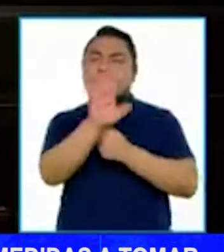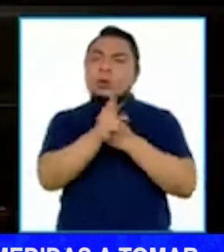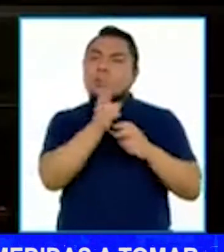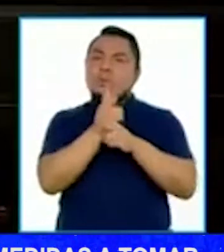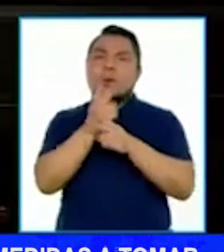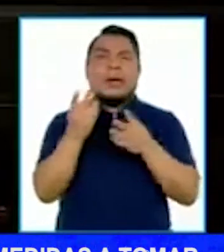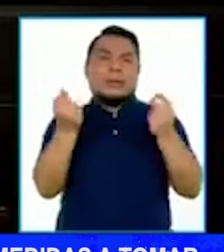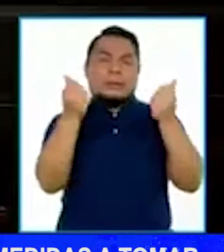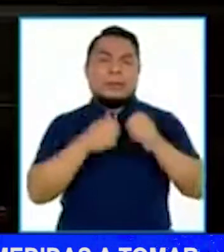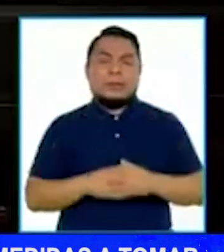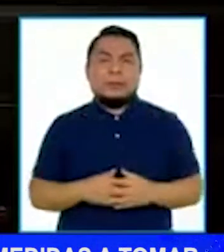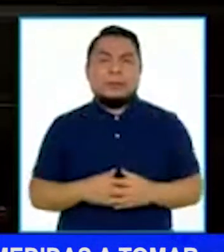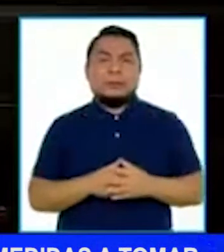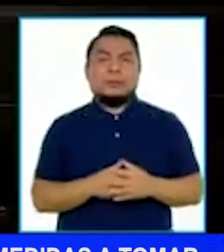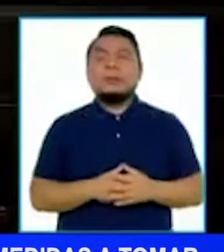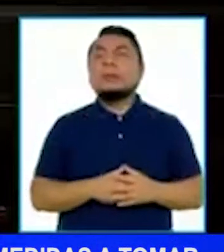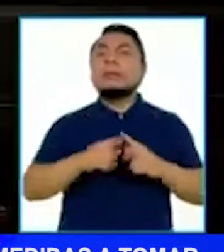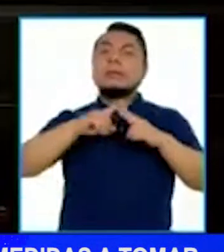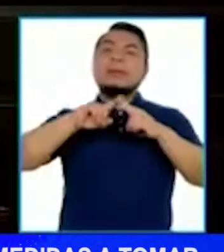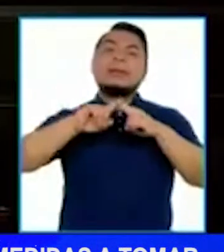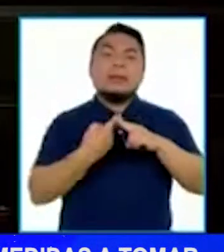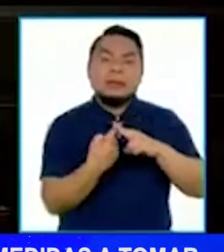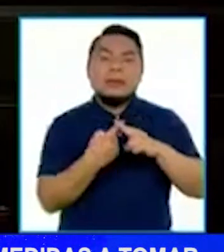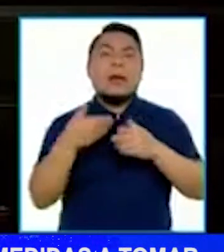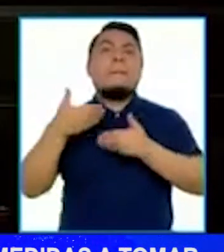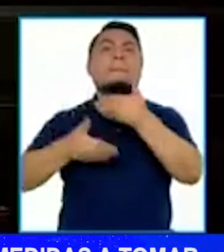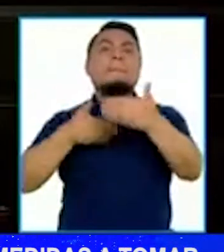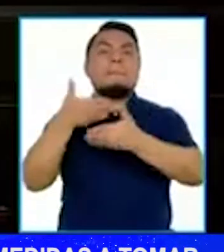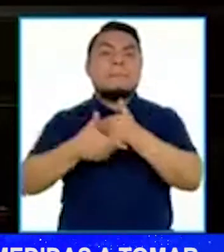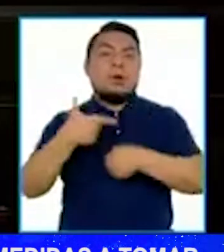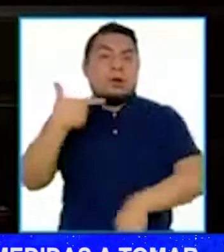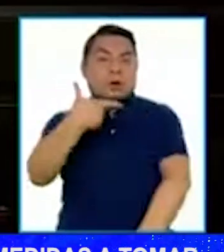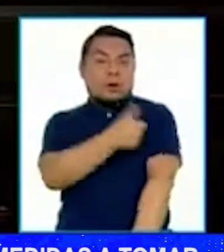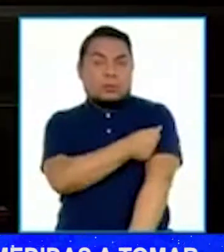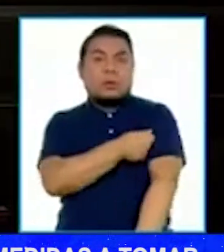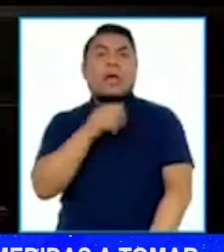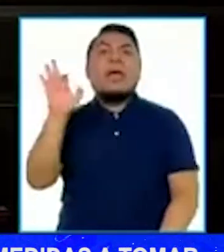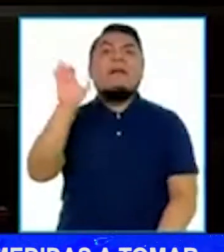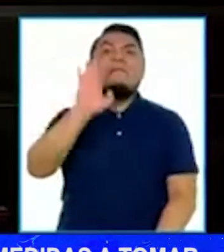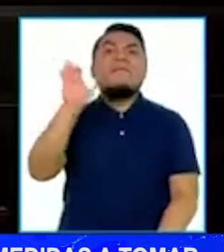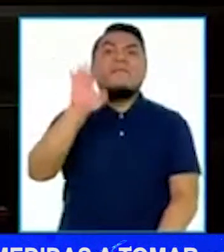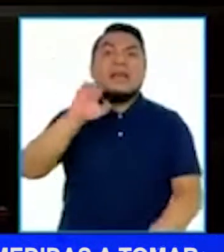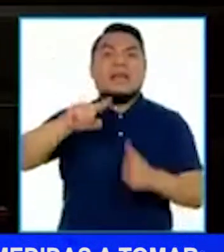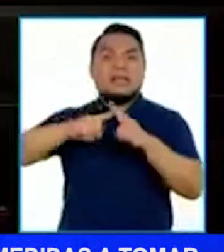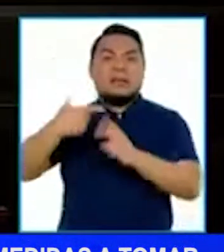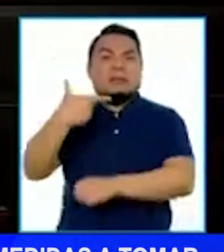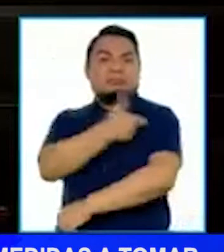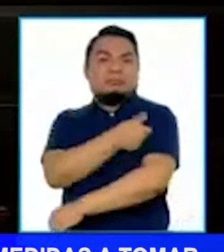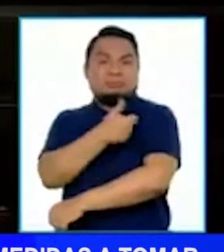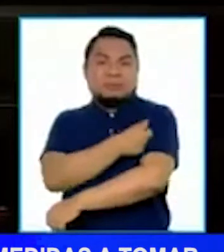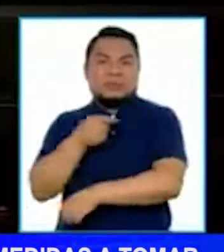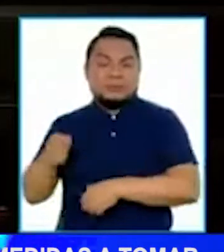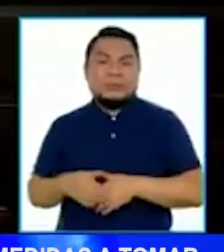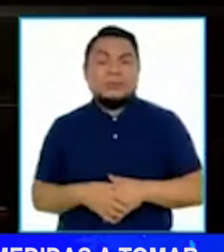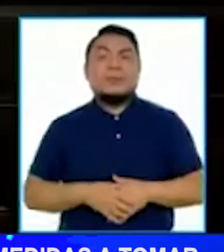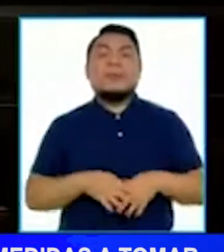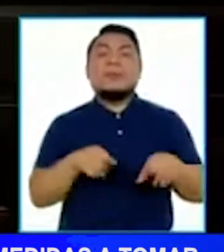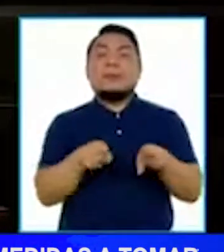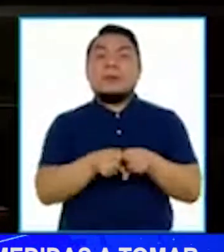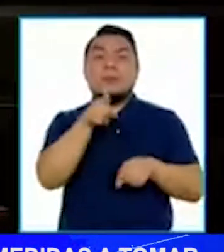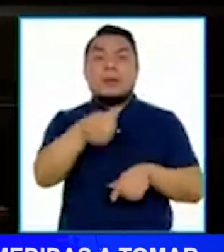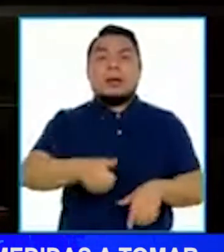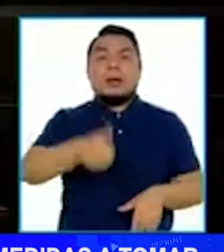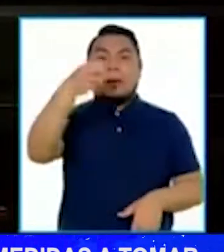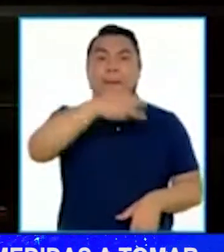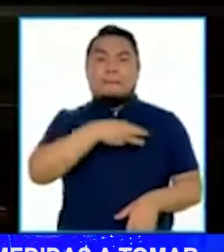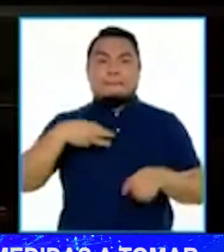manera segura y rápida. Iniciaremos el proceso de vacunación en febrero. La presidencia